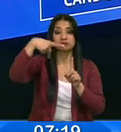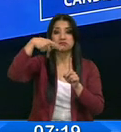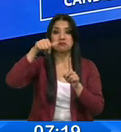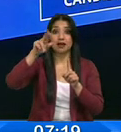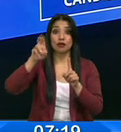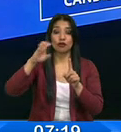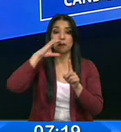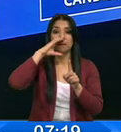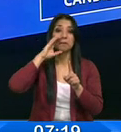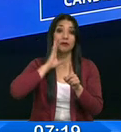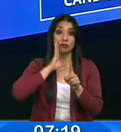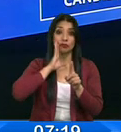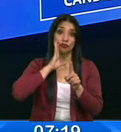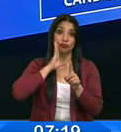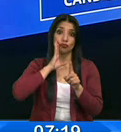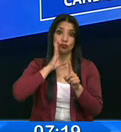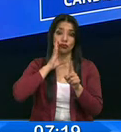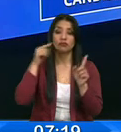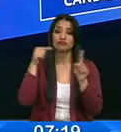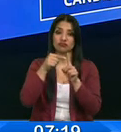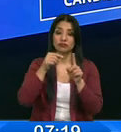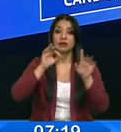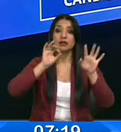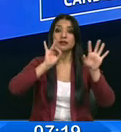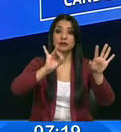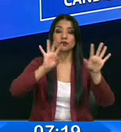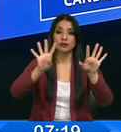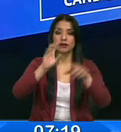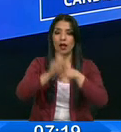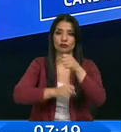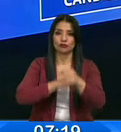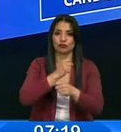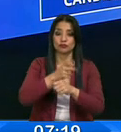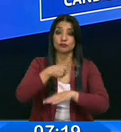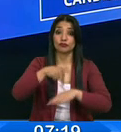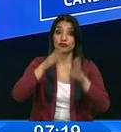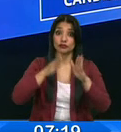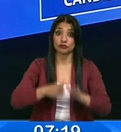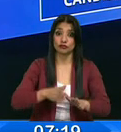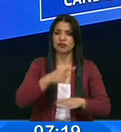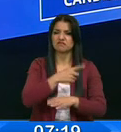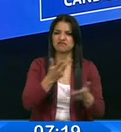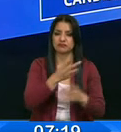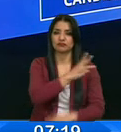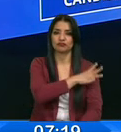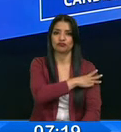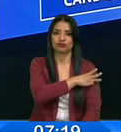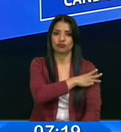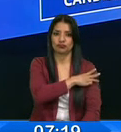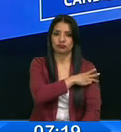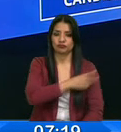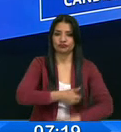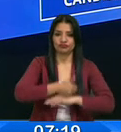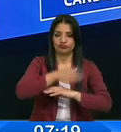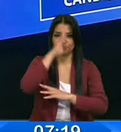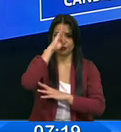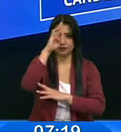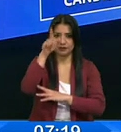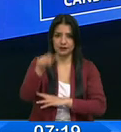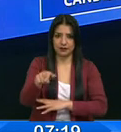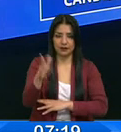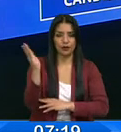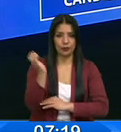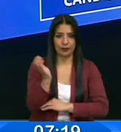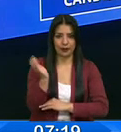Moncayo Gallegos. Su edad, 79 años, la profesión general del ejército ecuatoriano en servicio pasivo. Su experiencia, jefe del